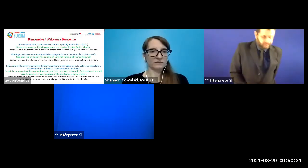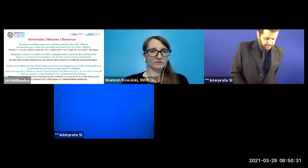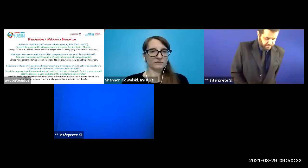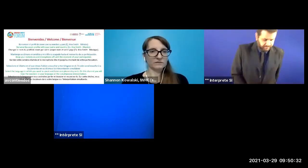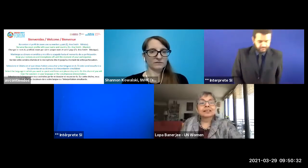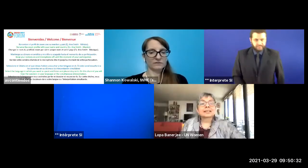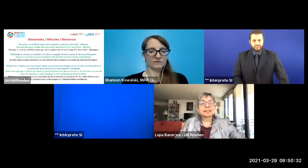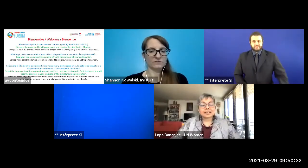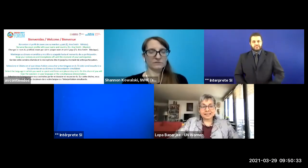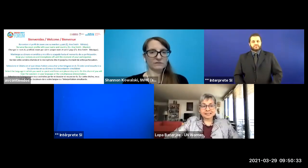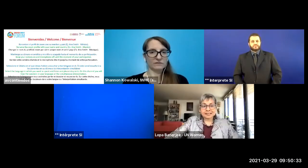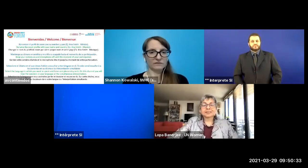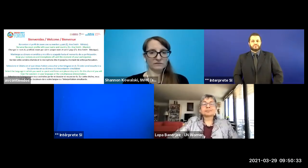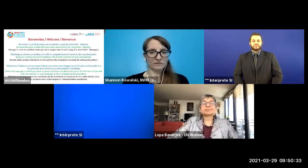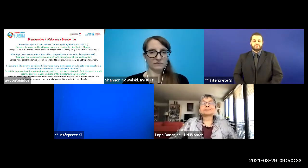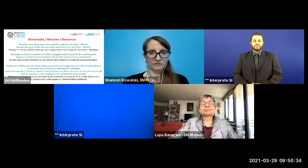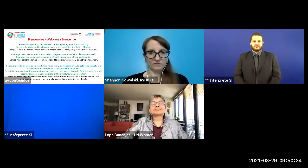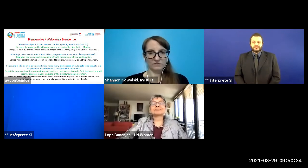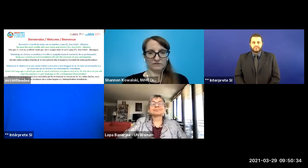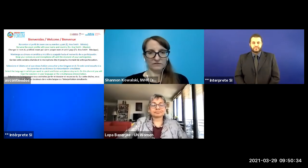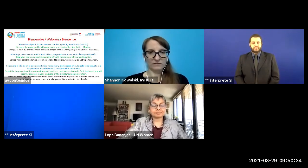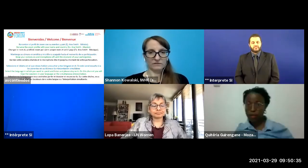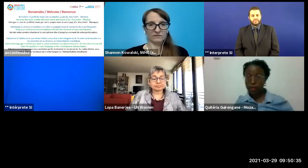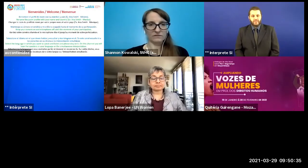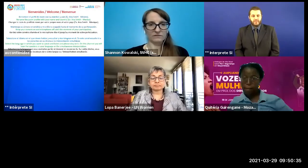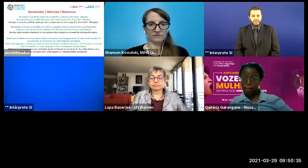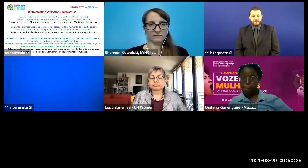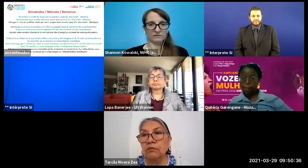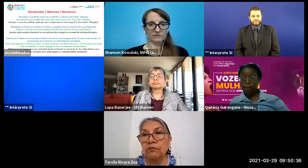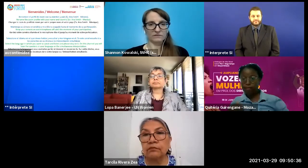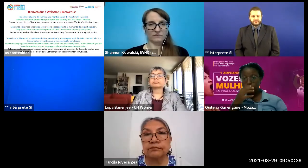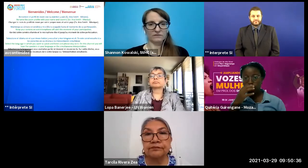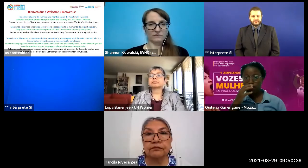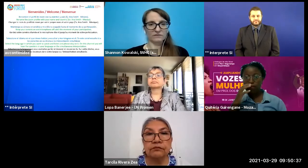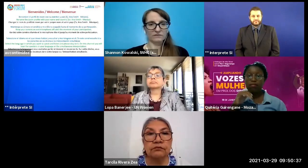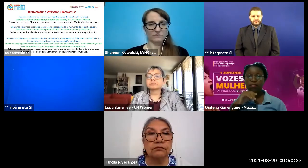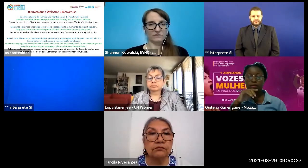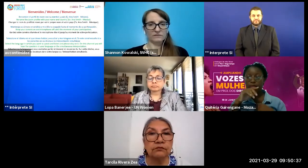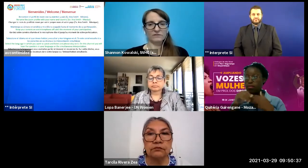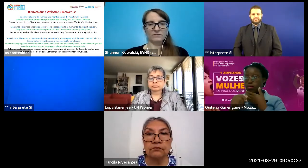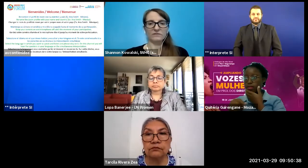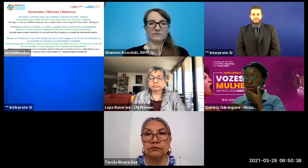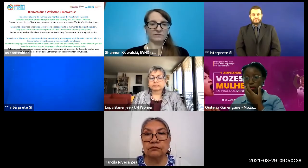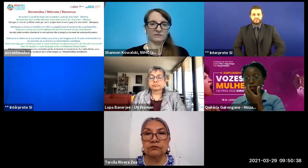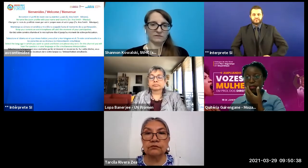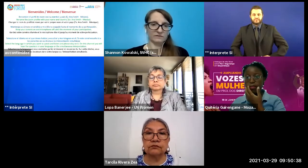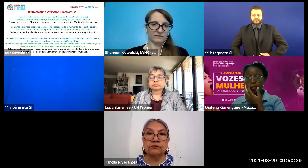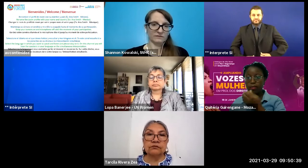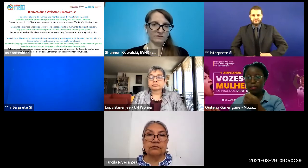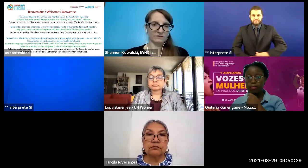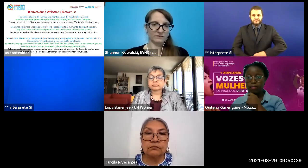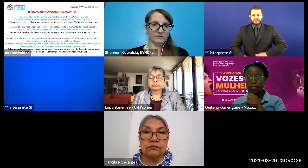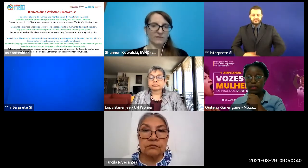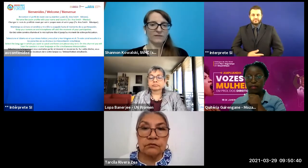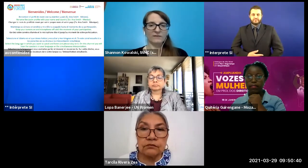Perdón, los intérpretes, cuando hace el cambio entre uno y otro, ¿nosotros debemos encerrar la cámara